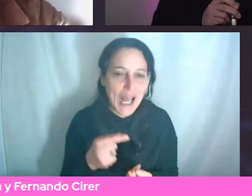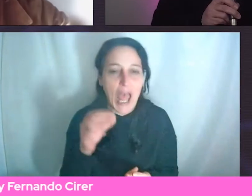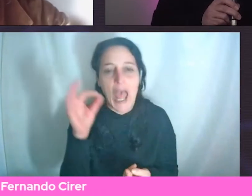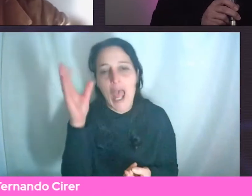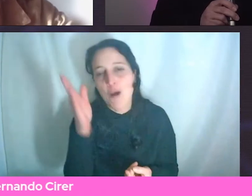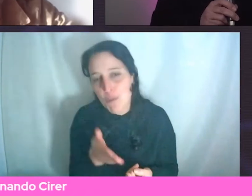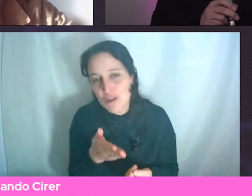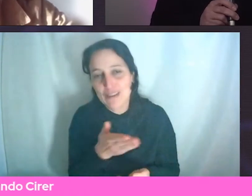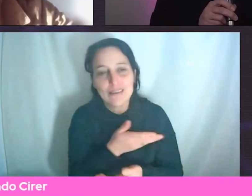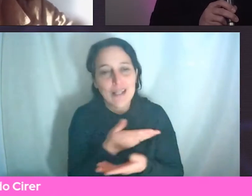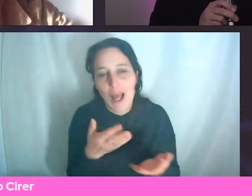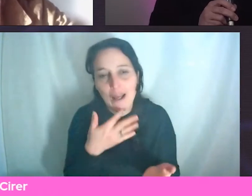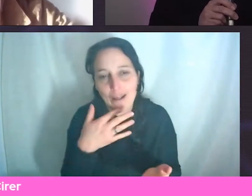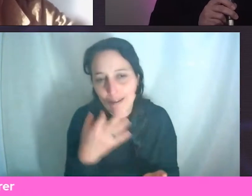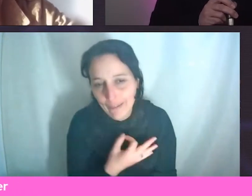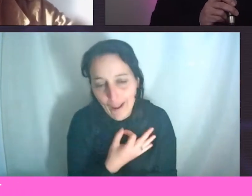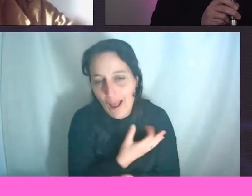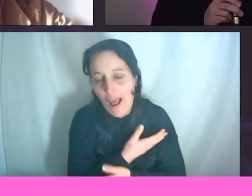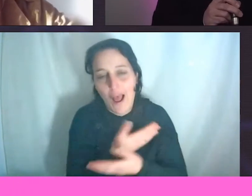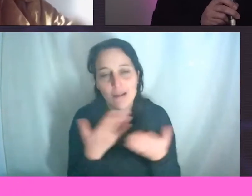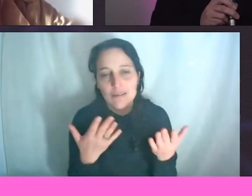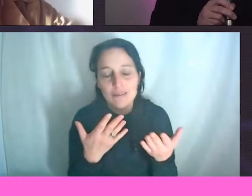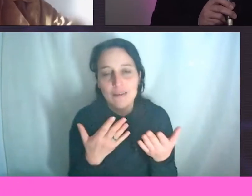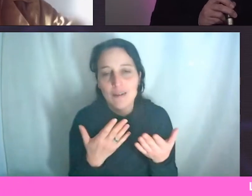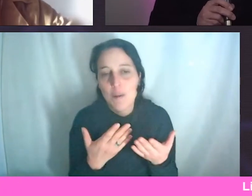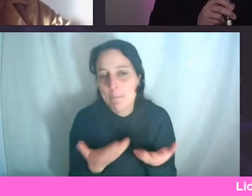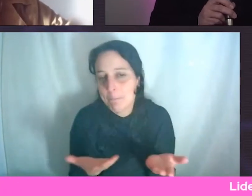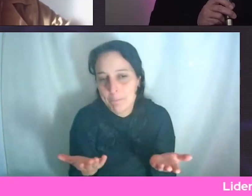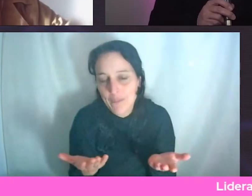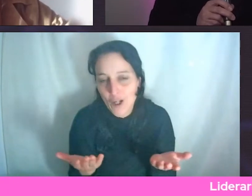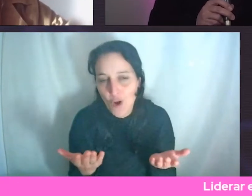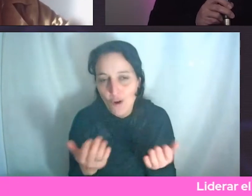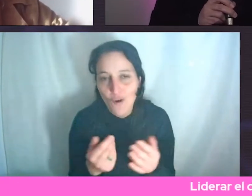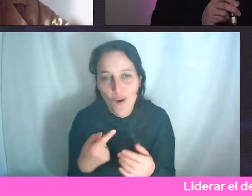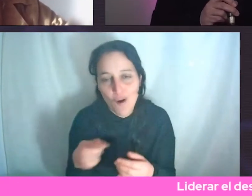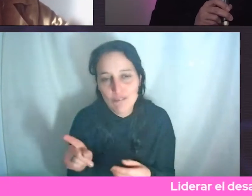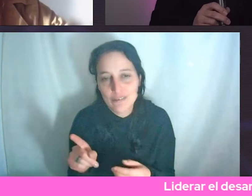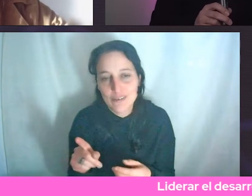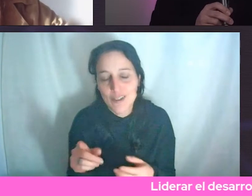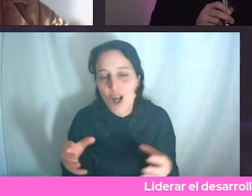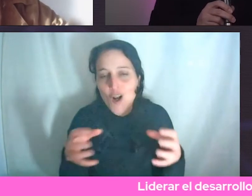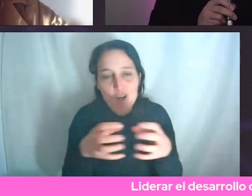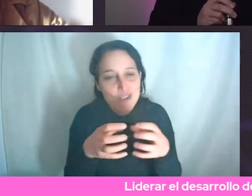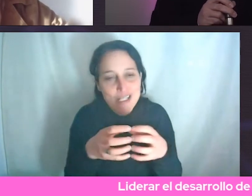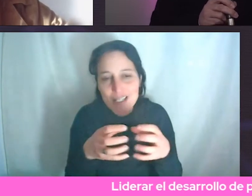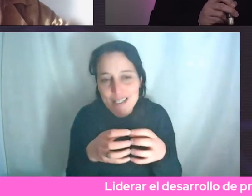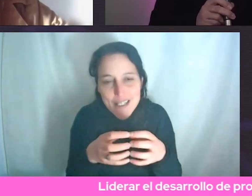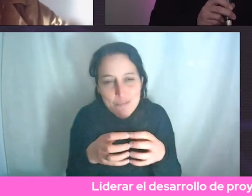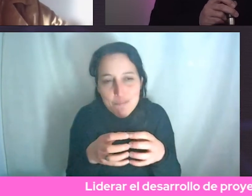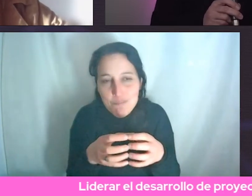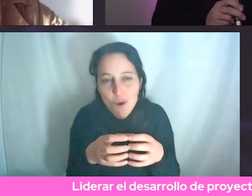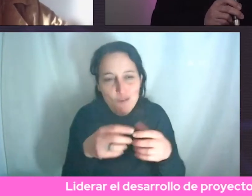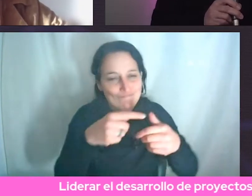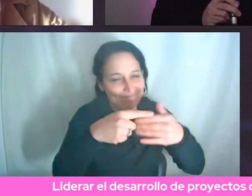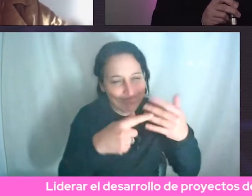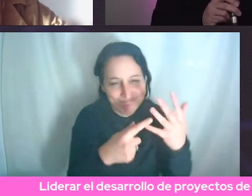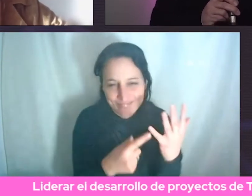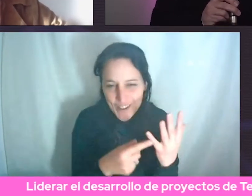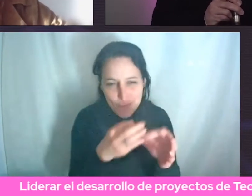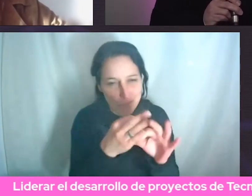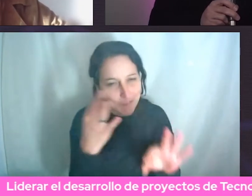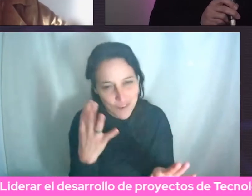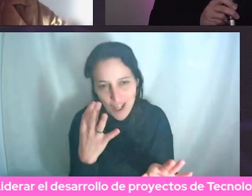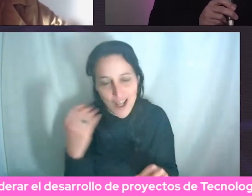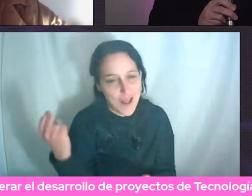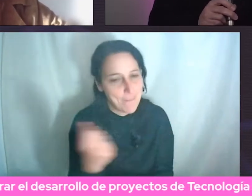sí. Vuelvo a esto. Los equipos multidisciplinarios son fundamentales. No hay forma de llevar adelante un proyecto de